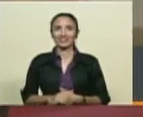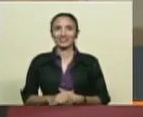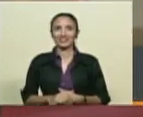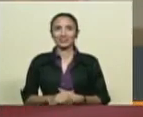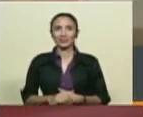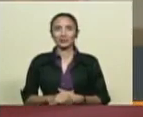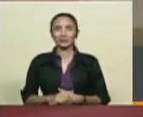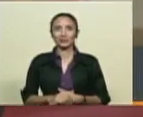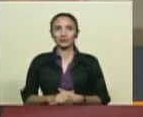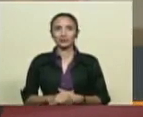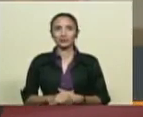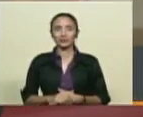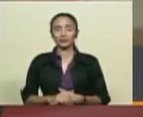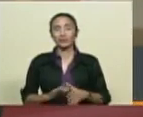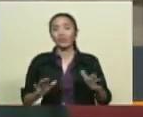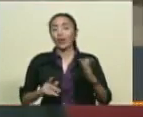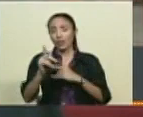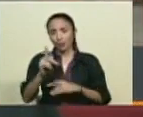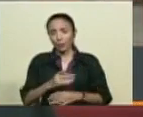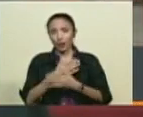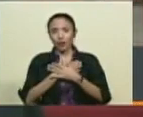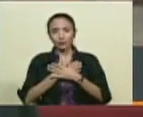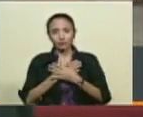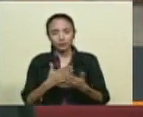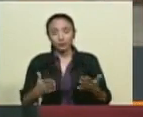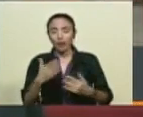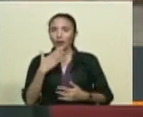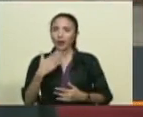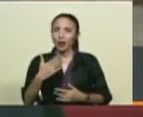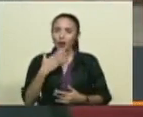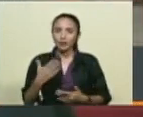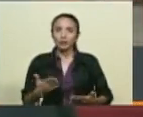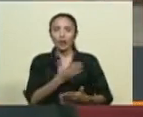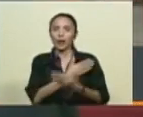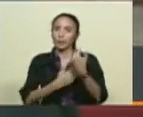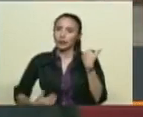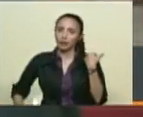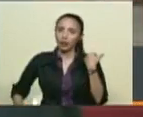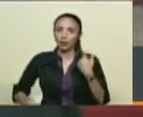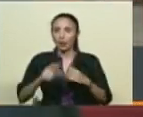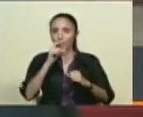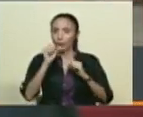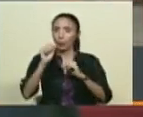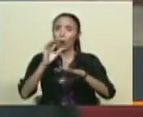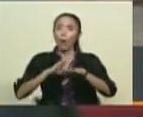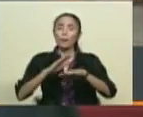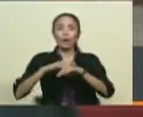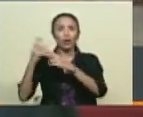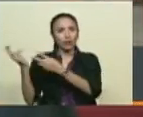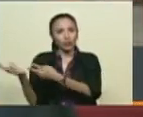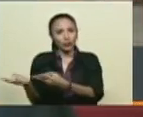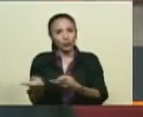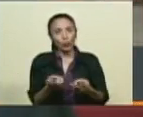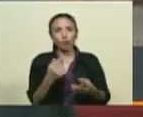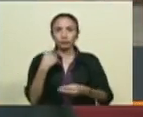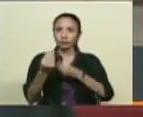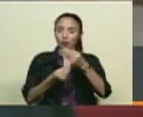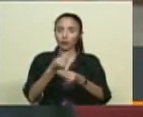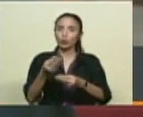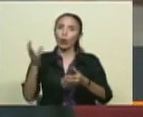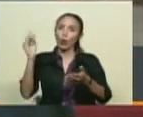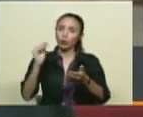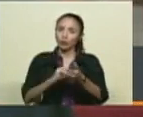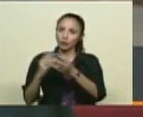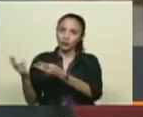OPEC. Y quisiera agradecerle una vez más, presidente, por la cálida invitación que nos hiciera para volver a esta,